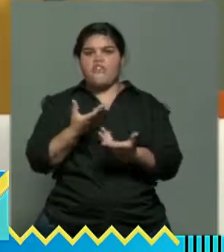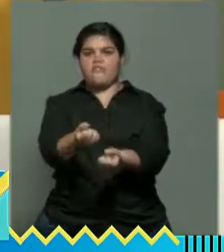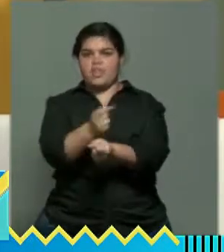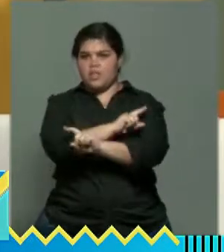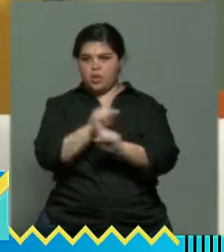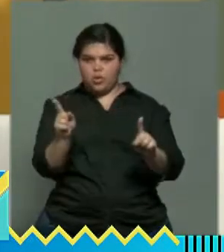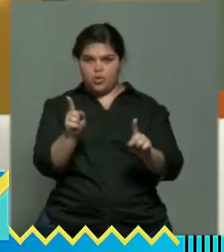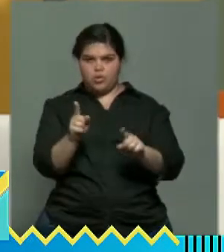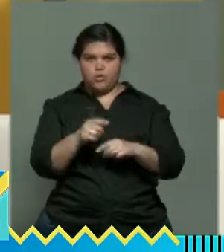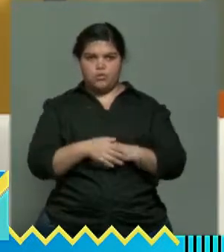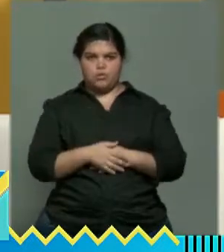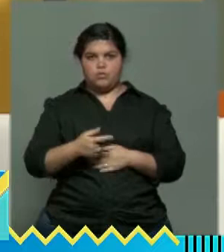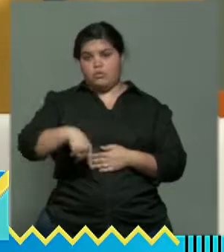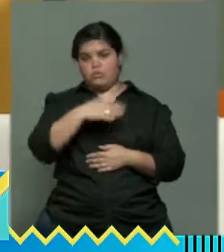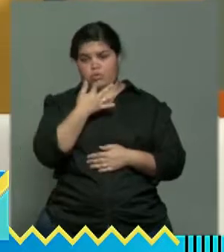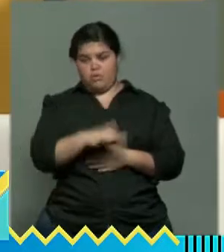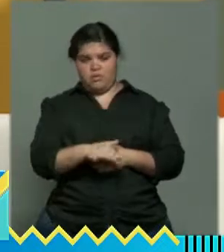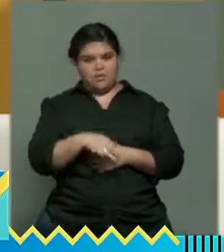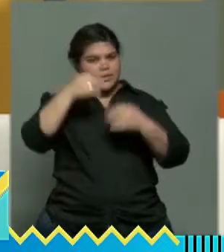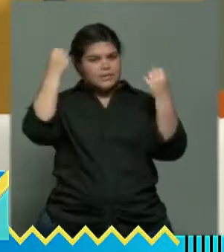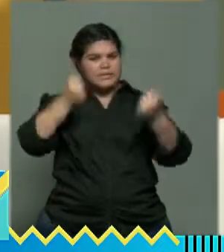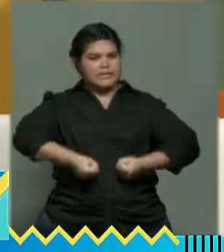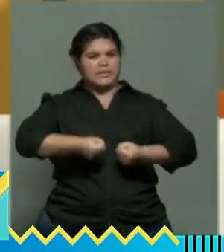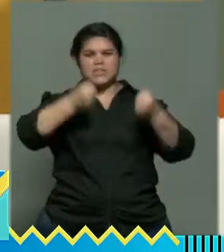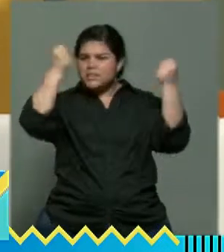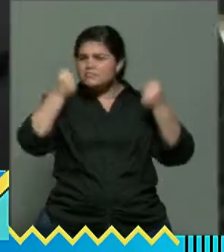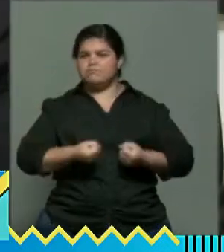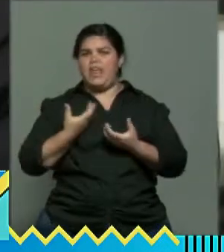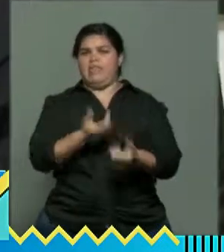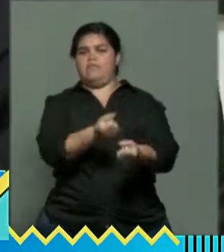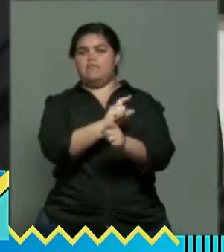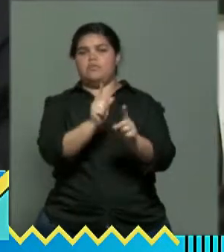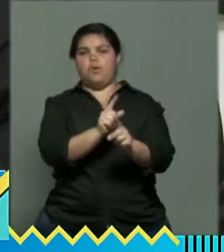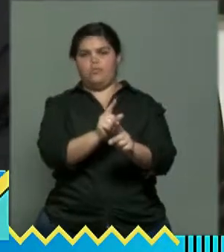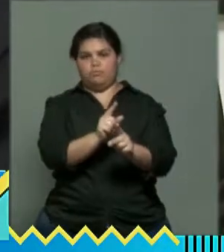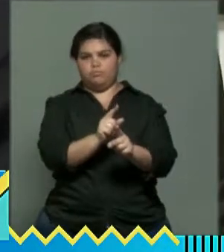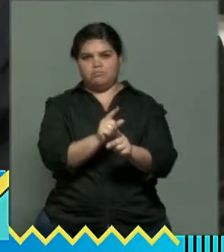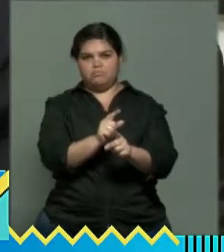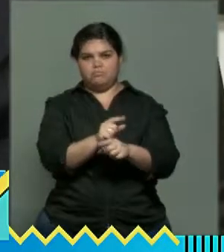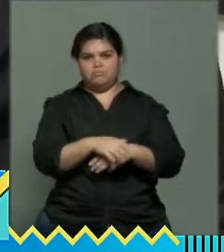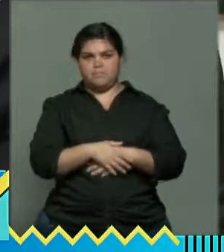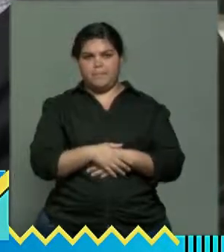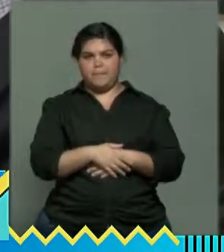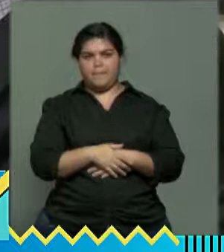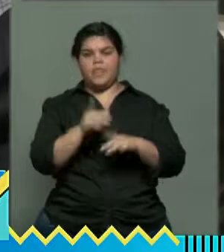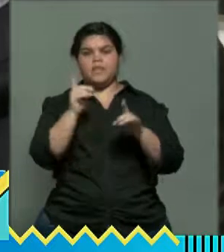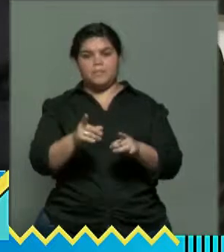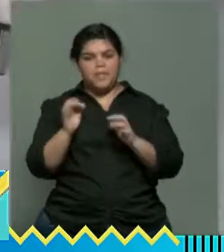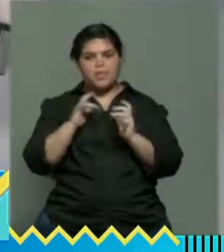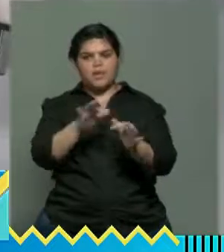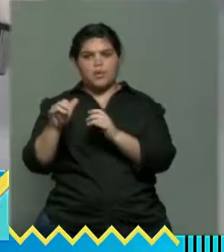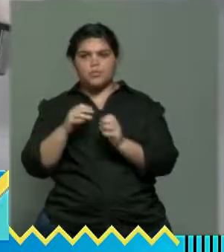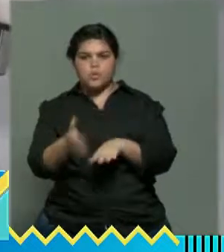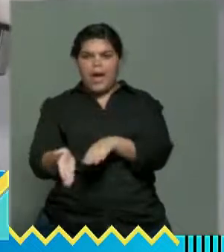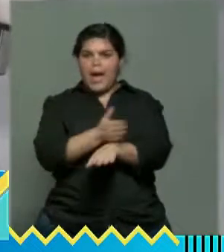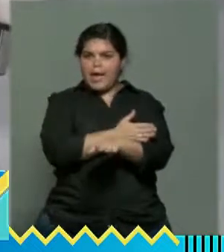que entendemos nosotros, a muerte este proyecto, y decir, este proyecto no se mueve nada. Más, hay una discusión previa